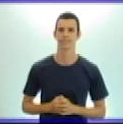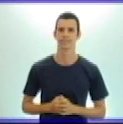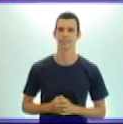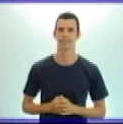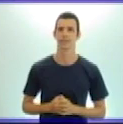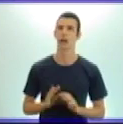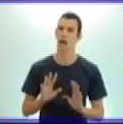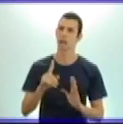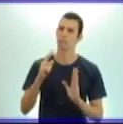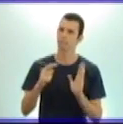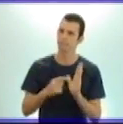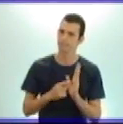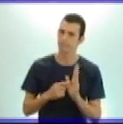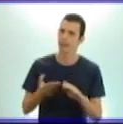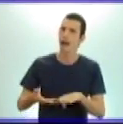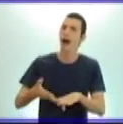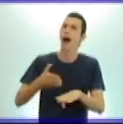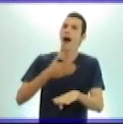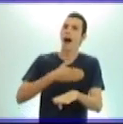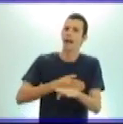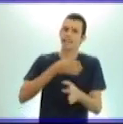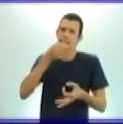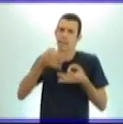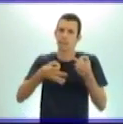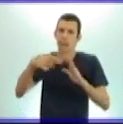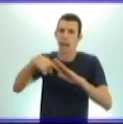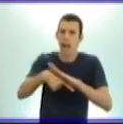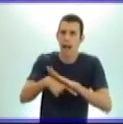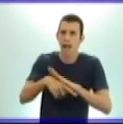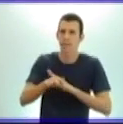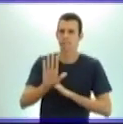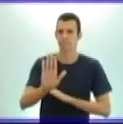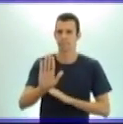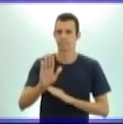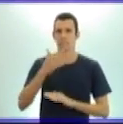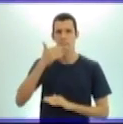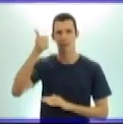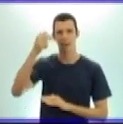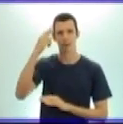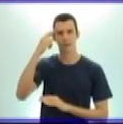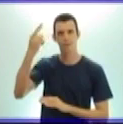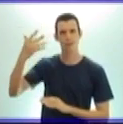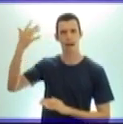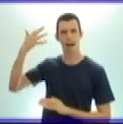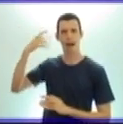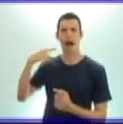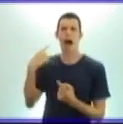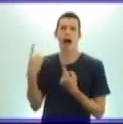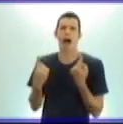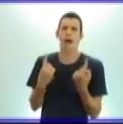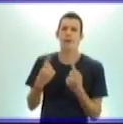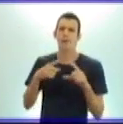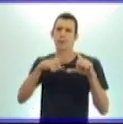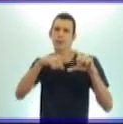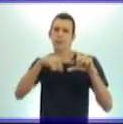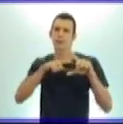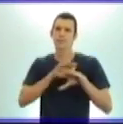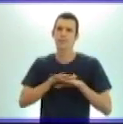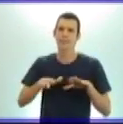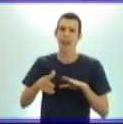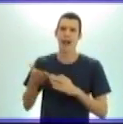antes de entrar en materia, ¿qué les parece si recordamos algunos de los contenidos